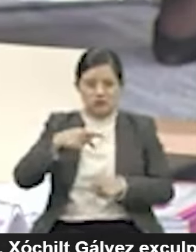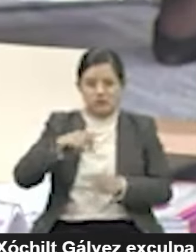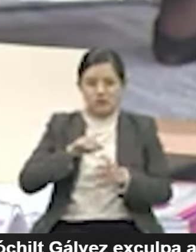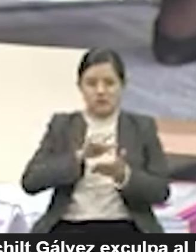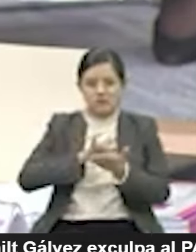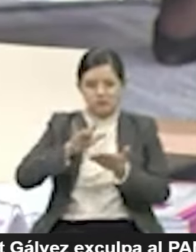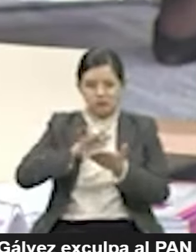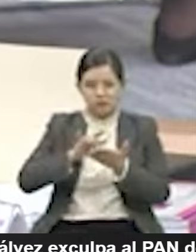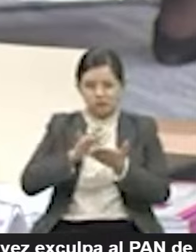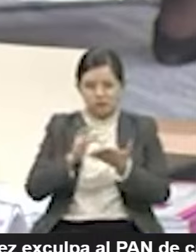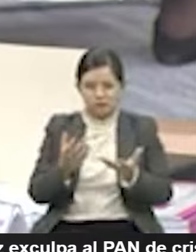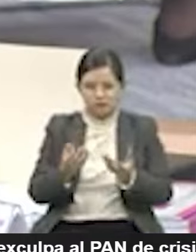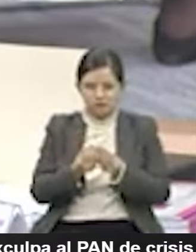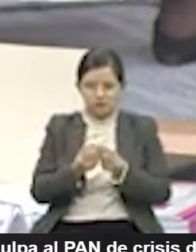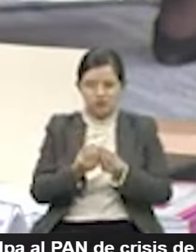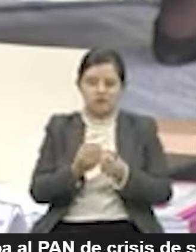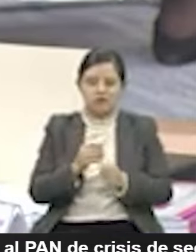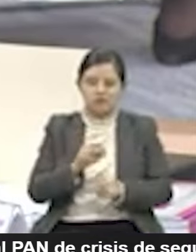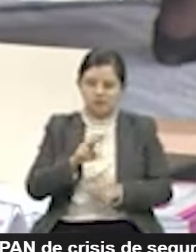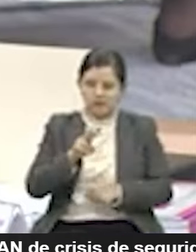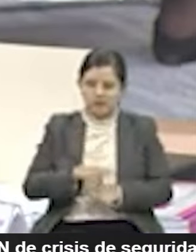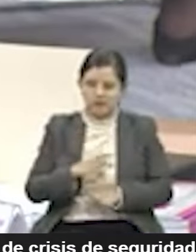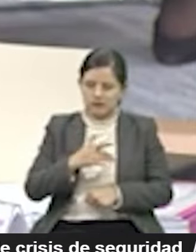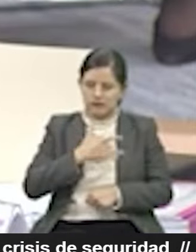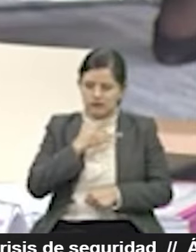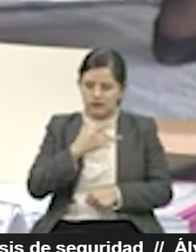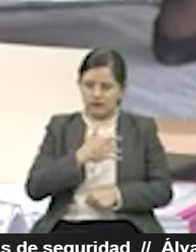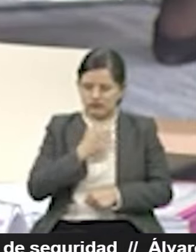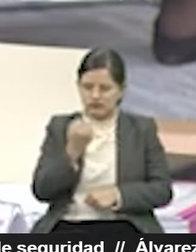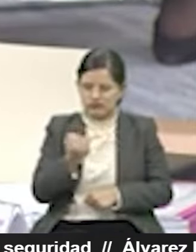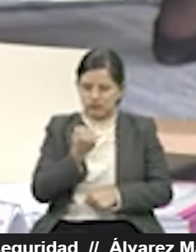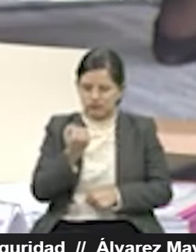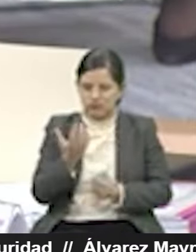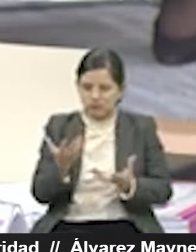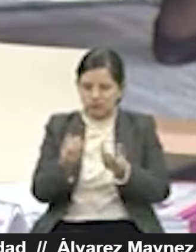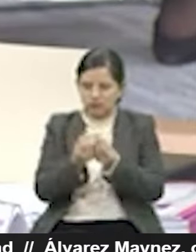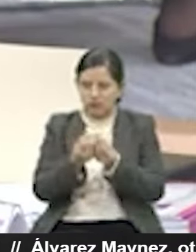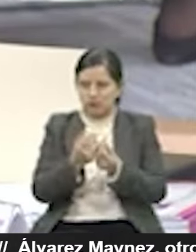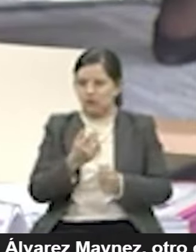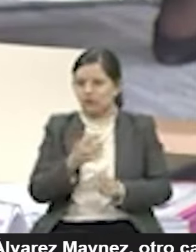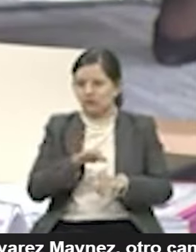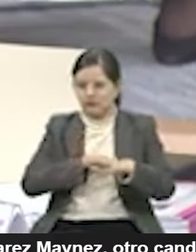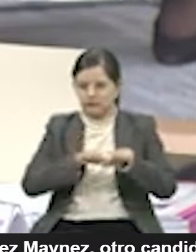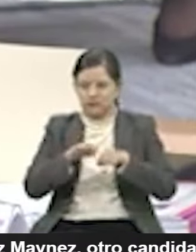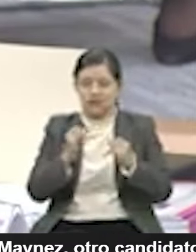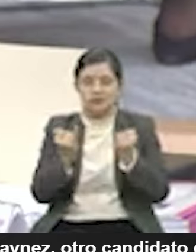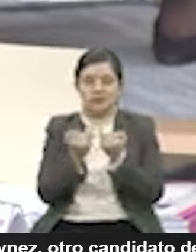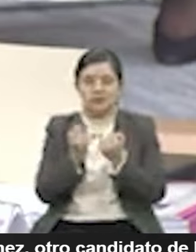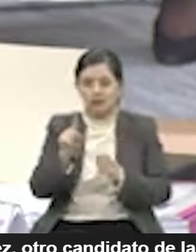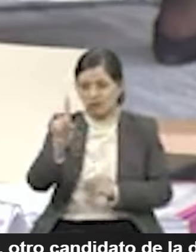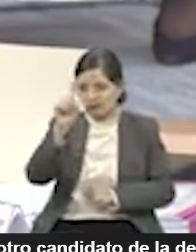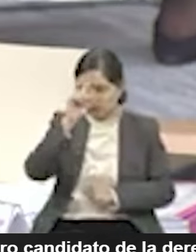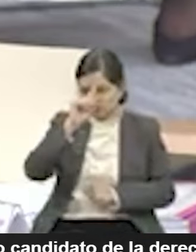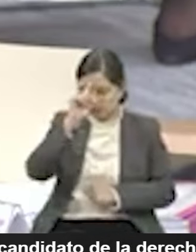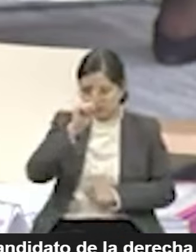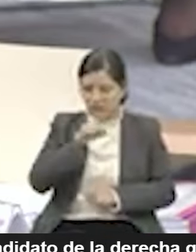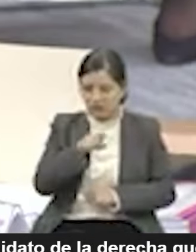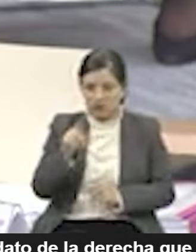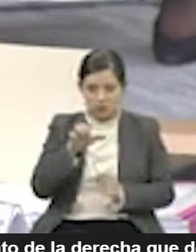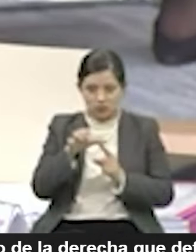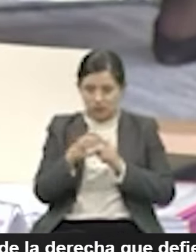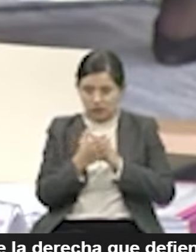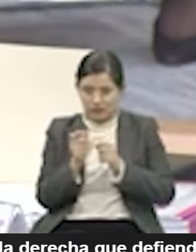eh ha sido un privilegio trabajar con con ustedes también a las y los consejeros que no forman parte de la comisión debo